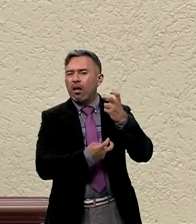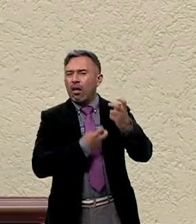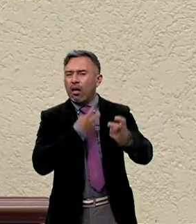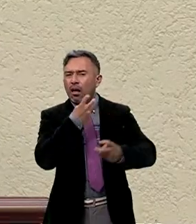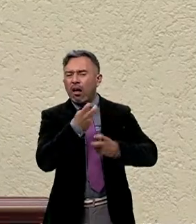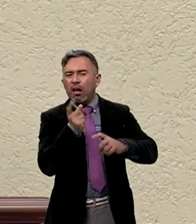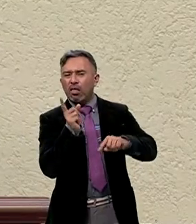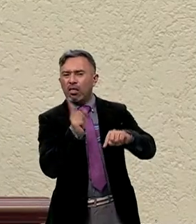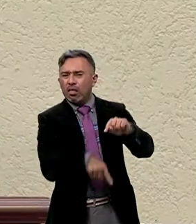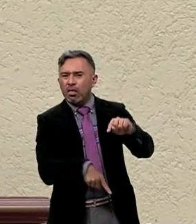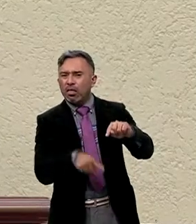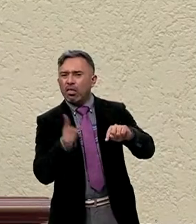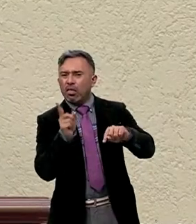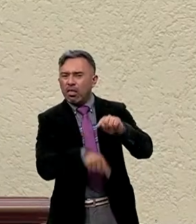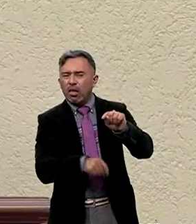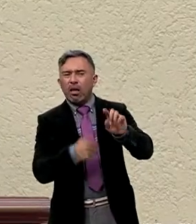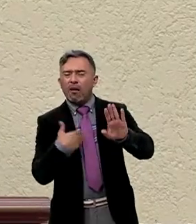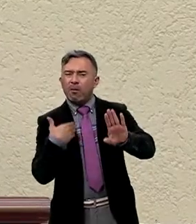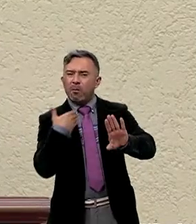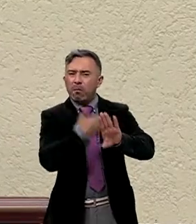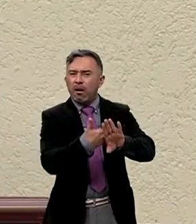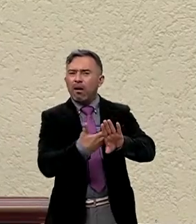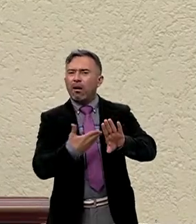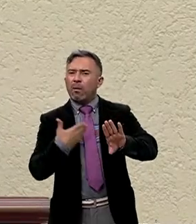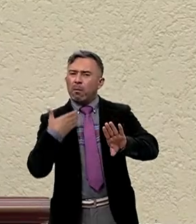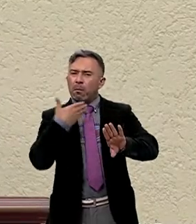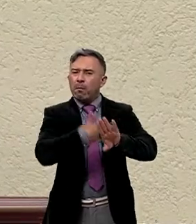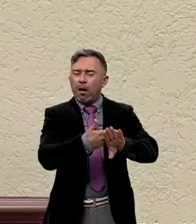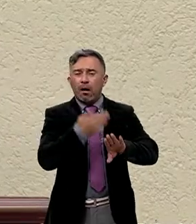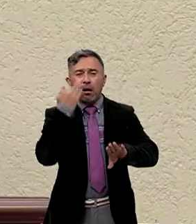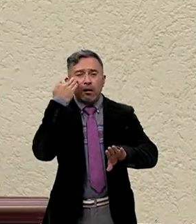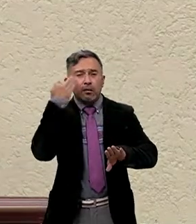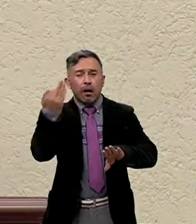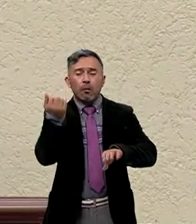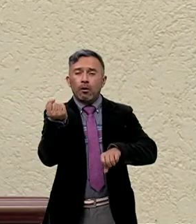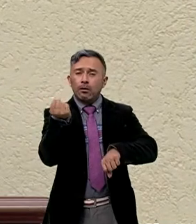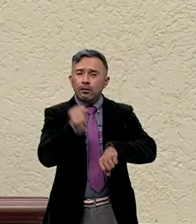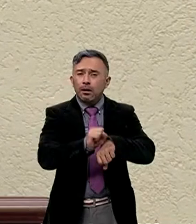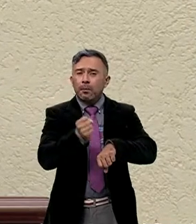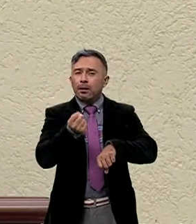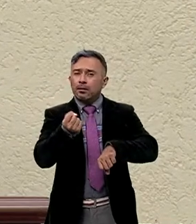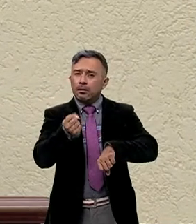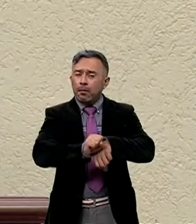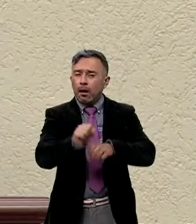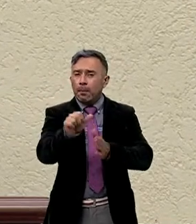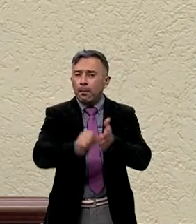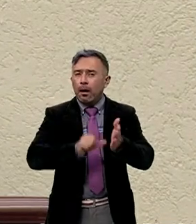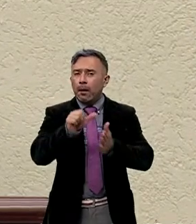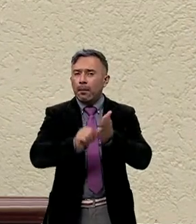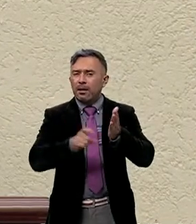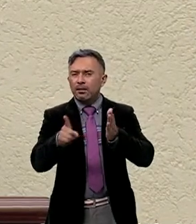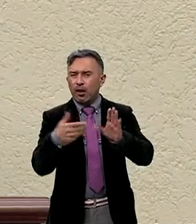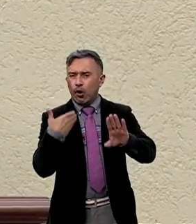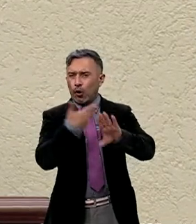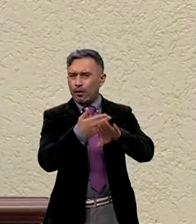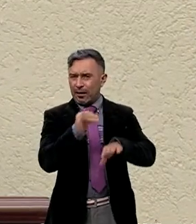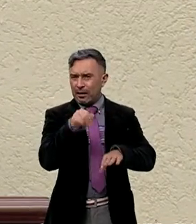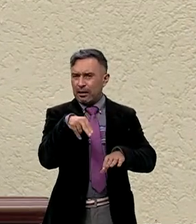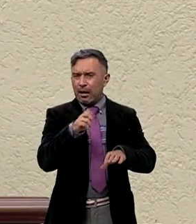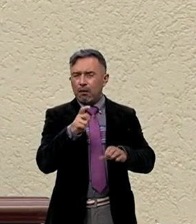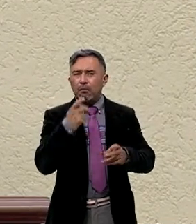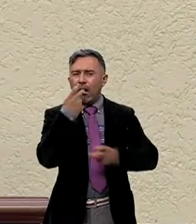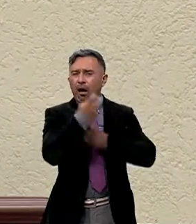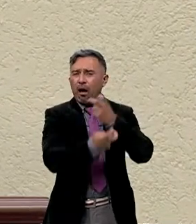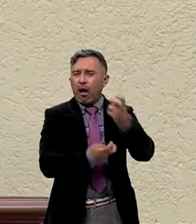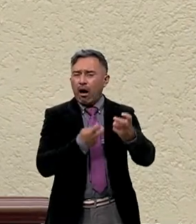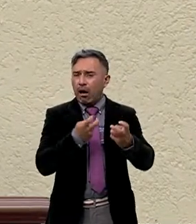reiterados y acusaciones que se dirigieron durante semanas y meses contra el ine por quienes no logran digerir el hecho de que